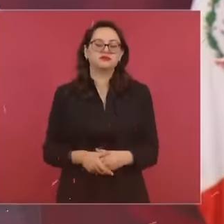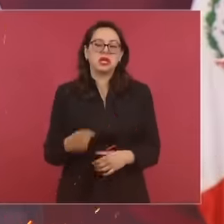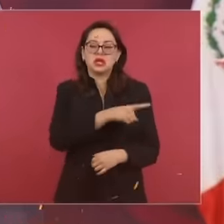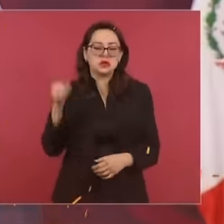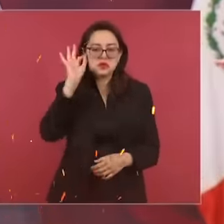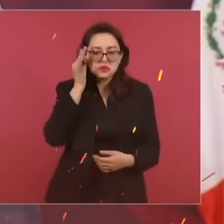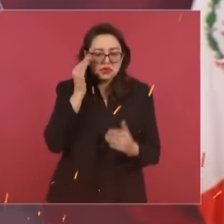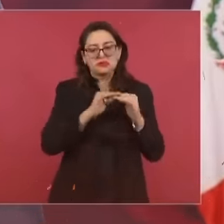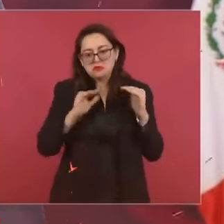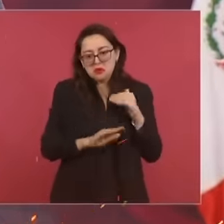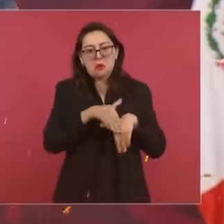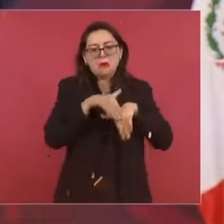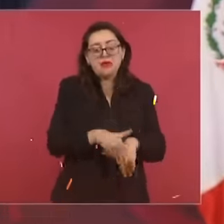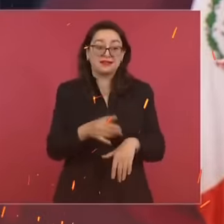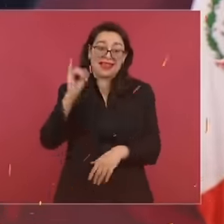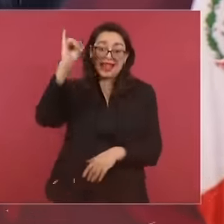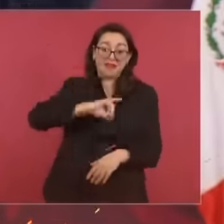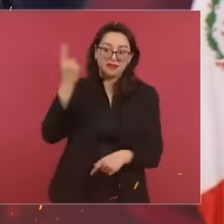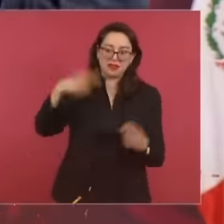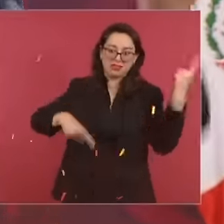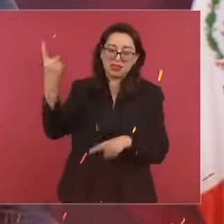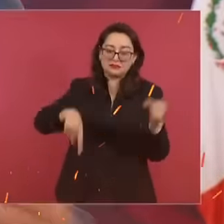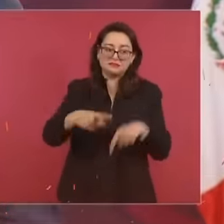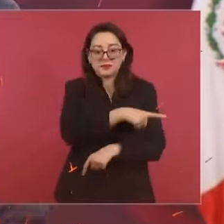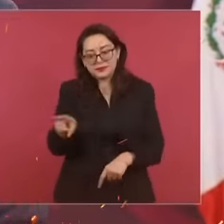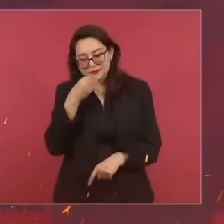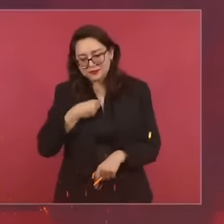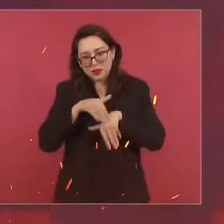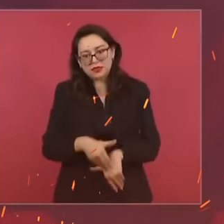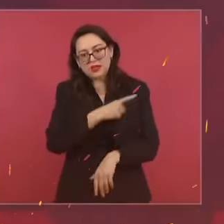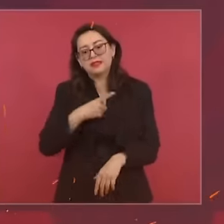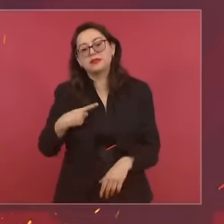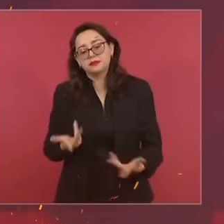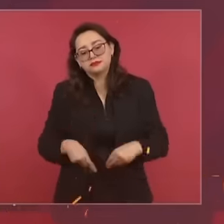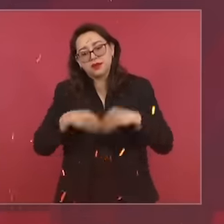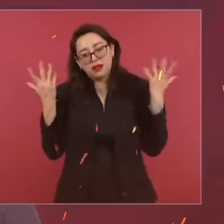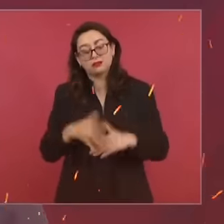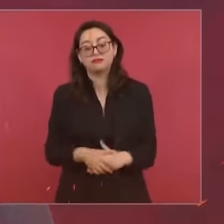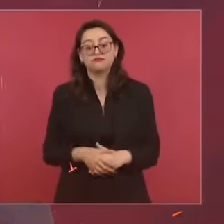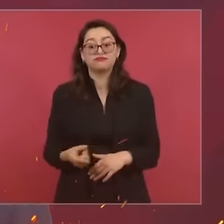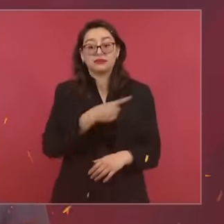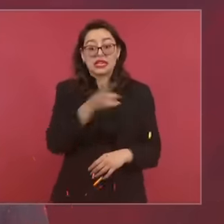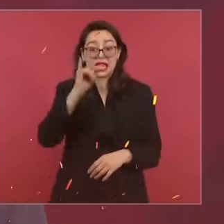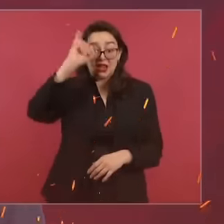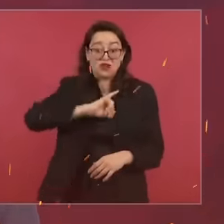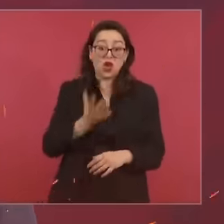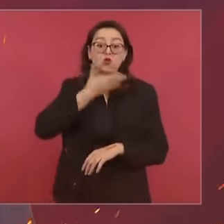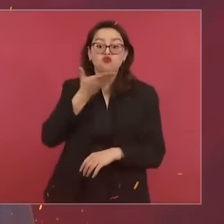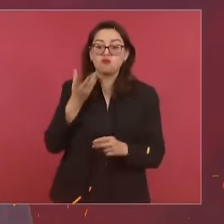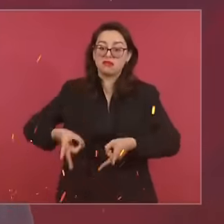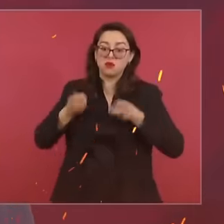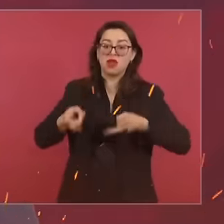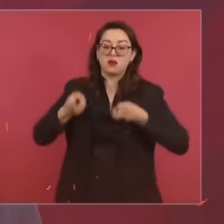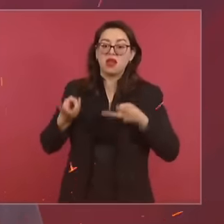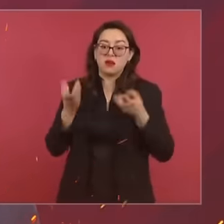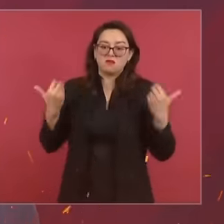mandados, son sus jefes, que están molestos, porque están acostumbrados a robar y a robar y a robar,